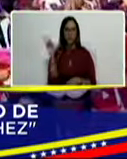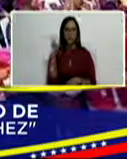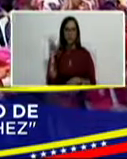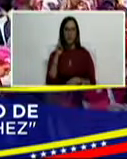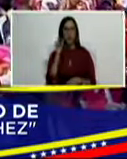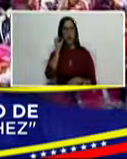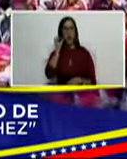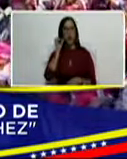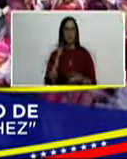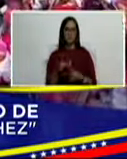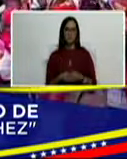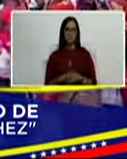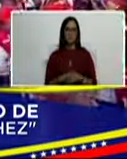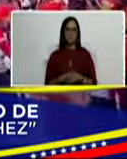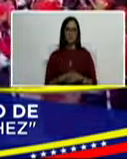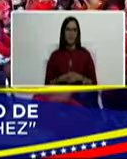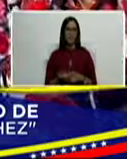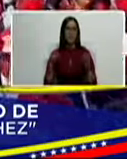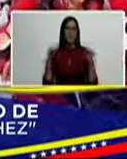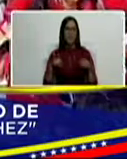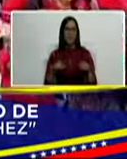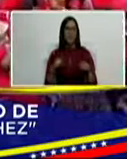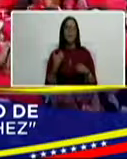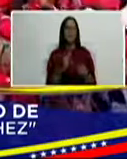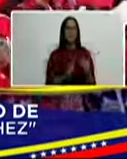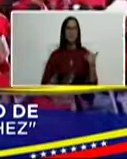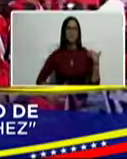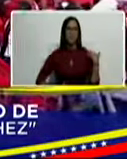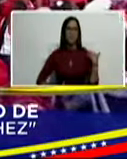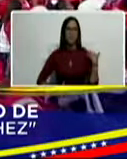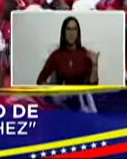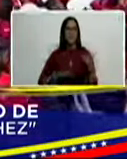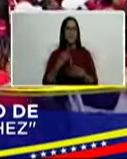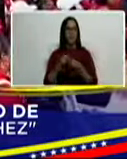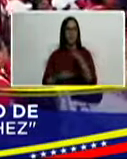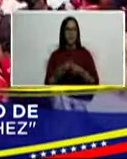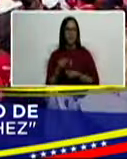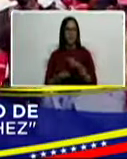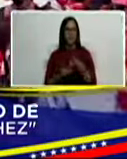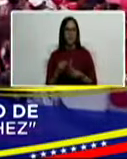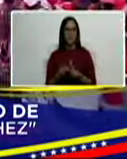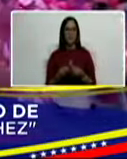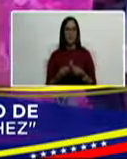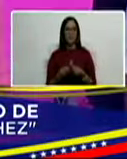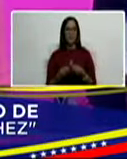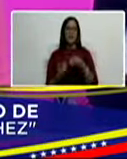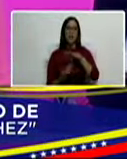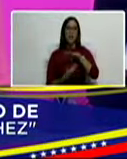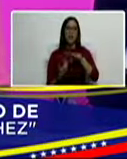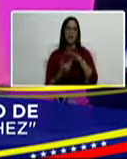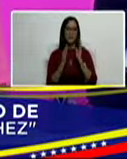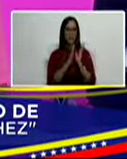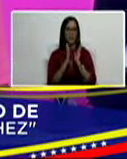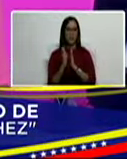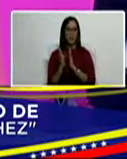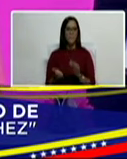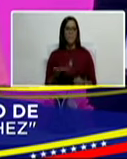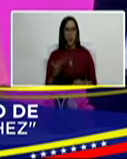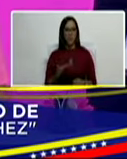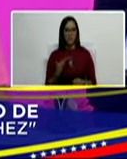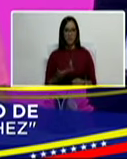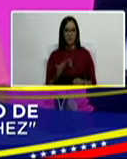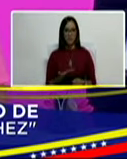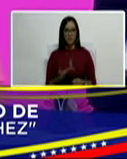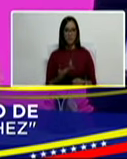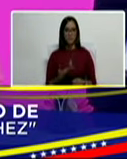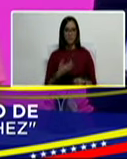Venezuela Mujer. Y que hoy, presidente, van a ser la base organizativa y fundamental